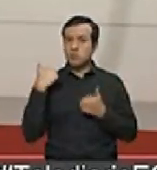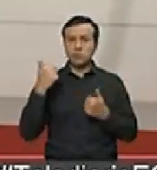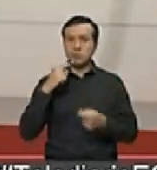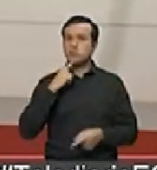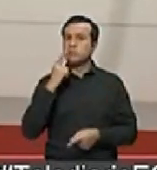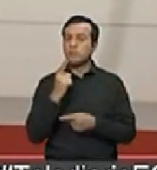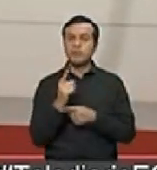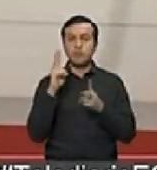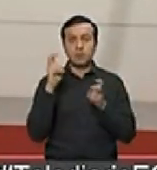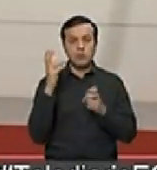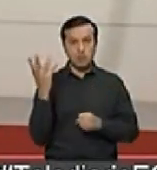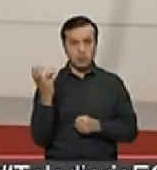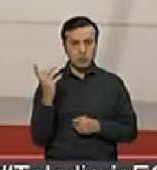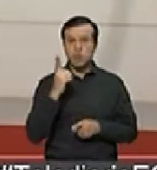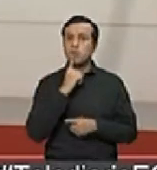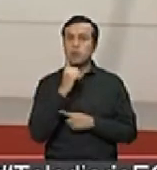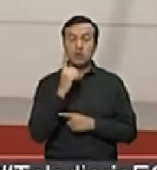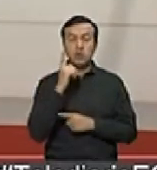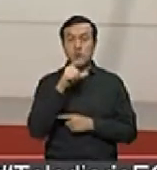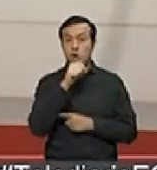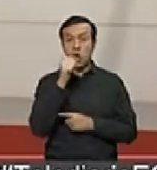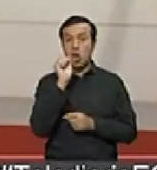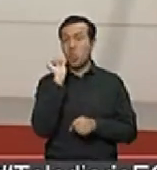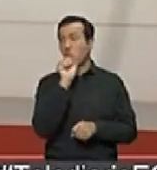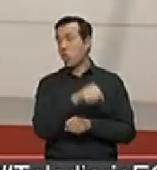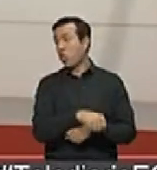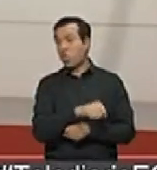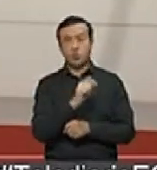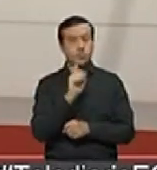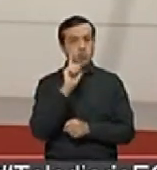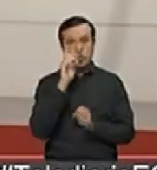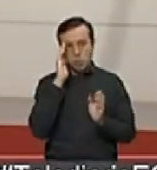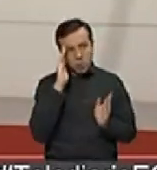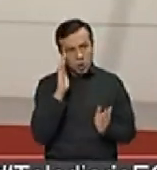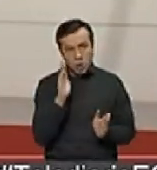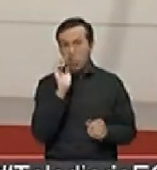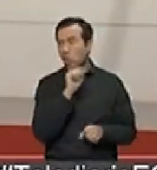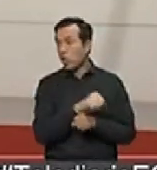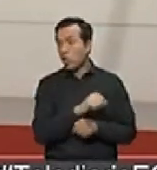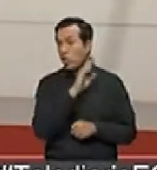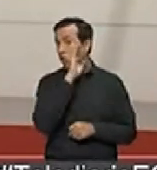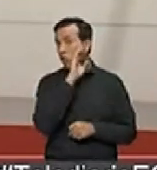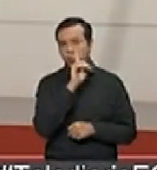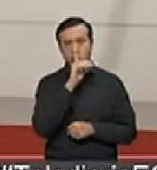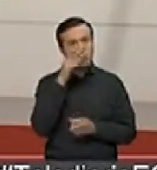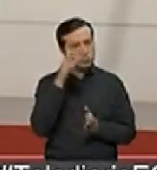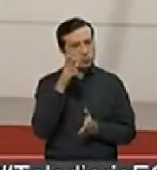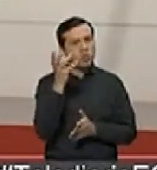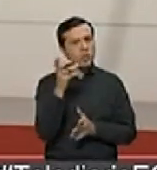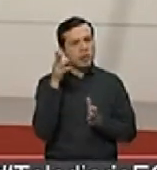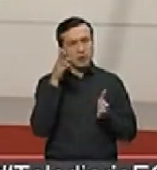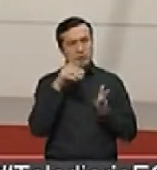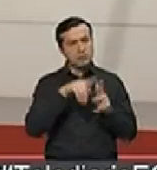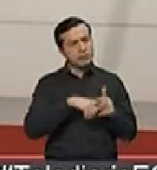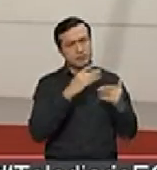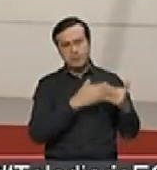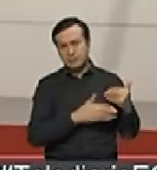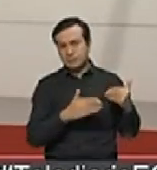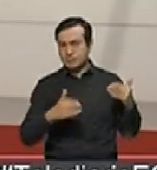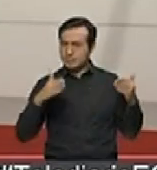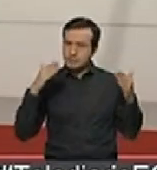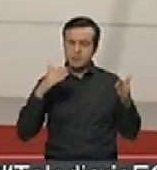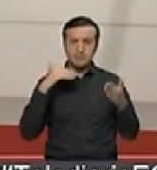responsabilidad el tema de los jubilados, no ha mirado hacia un costado, no ha dado la vuelta ni la espalda a los jubilados, los ha atendido desde el primer momento,